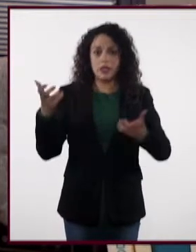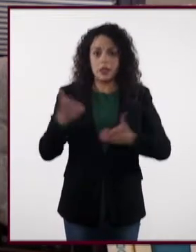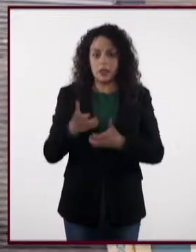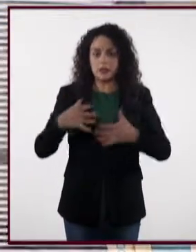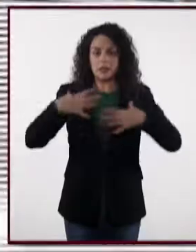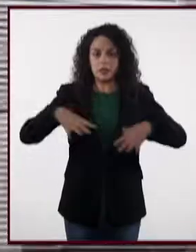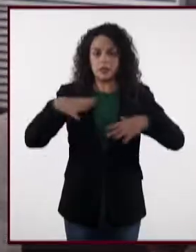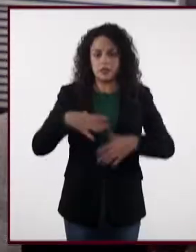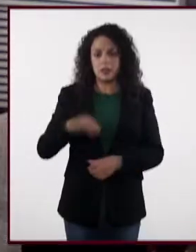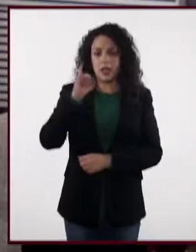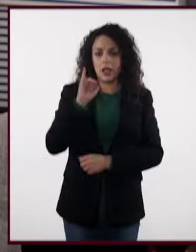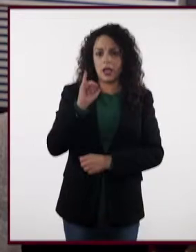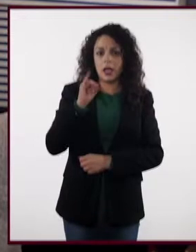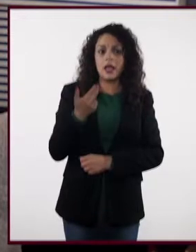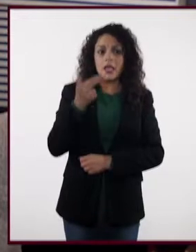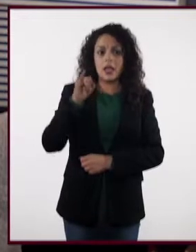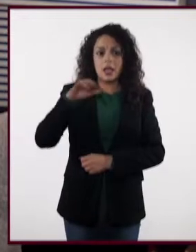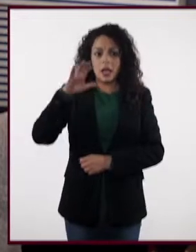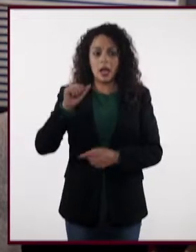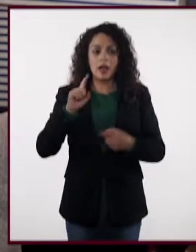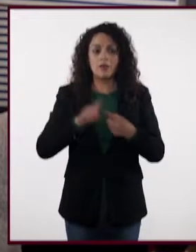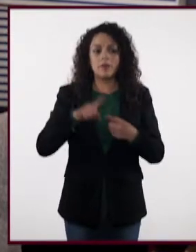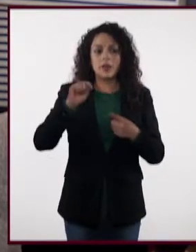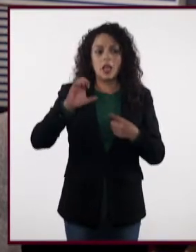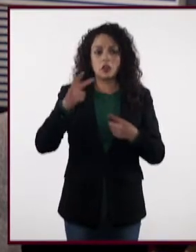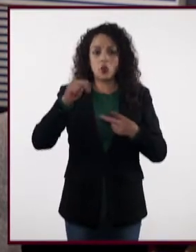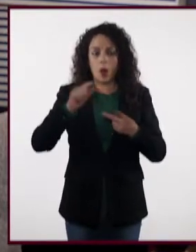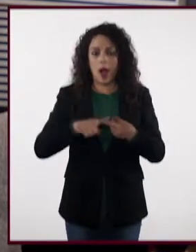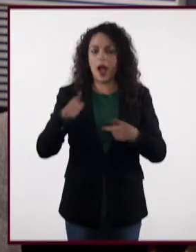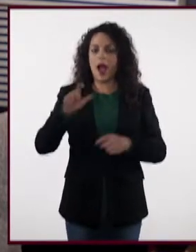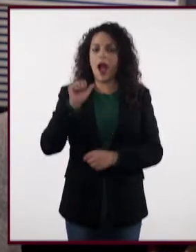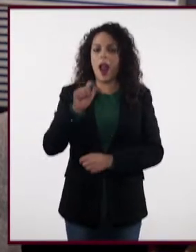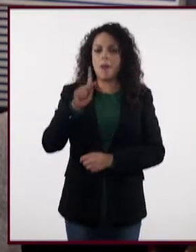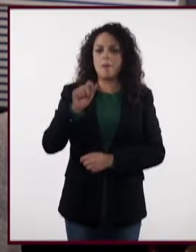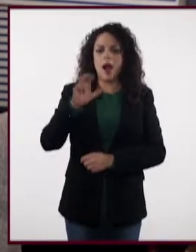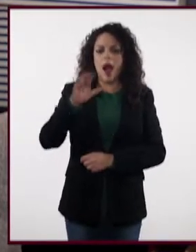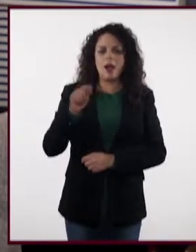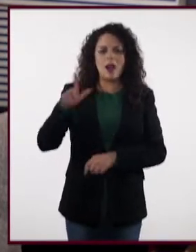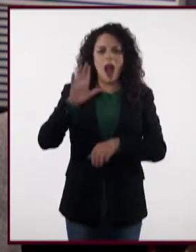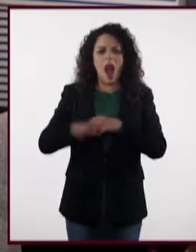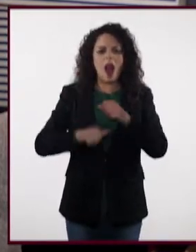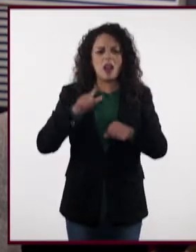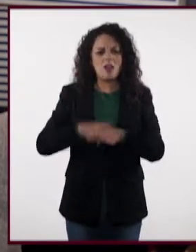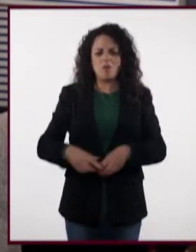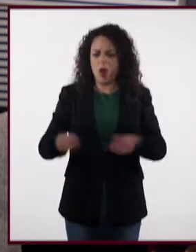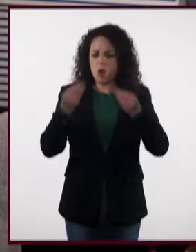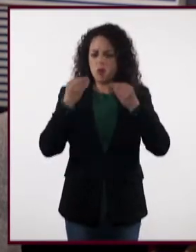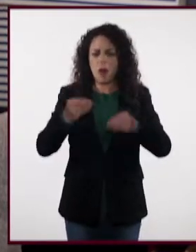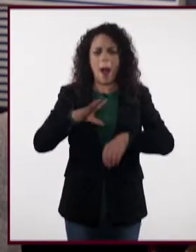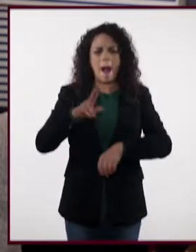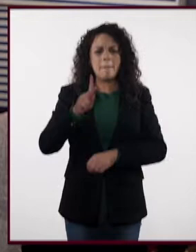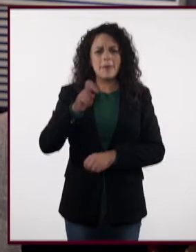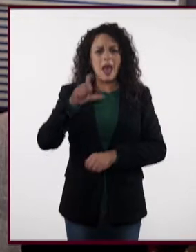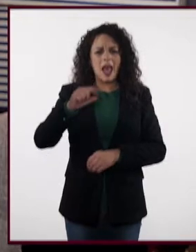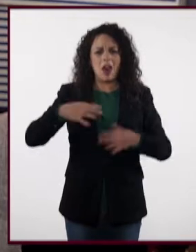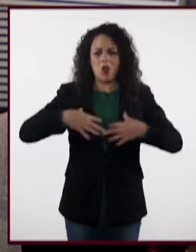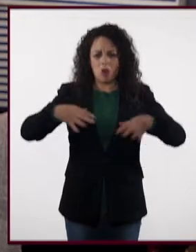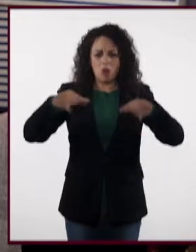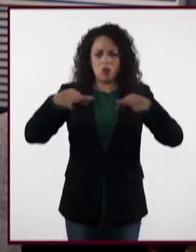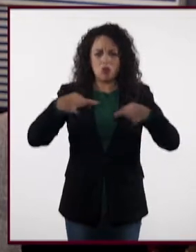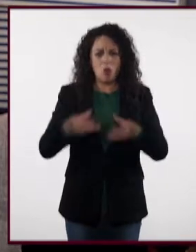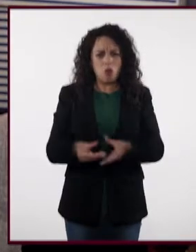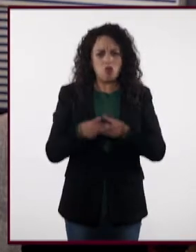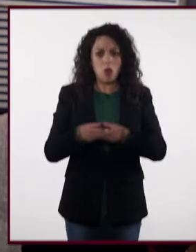inca. Ellos lograron domesticar a las llamas y alpacas, animales muy peludos que permitían fabricar fibras también muy